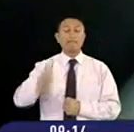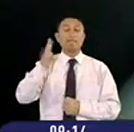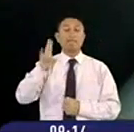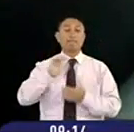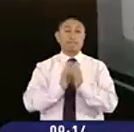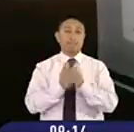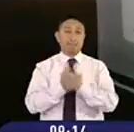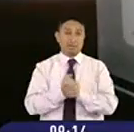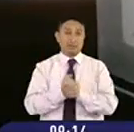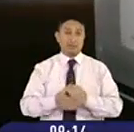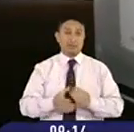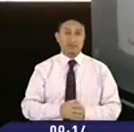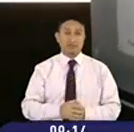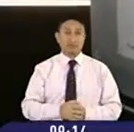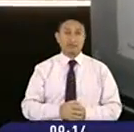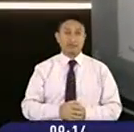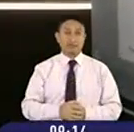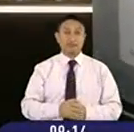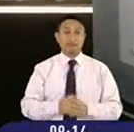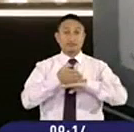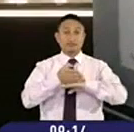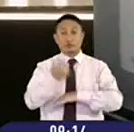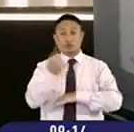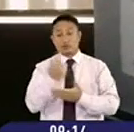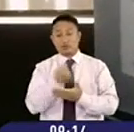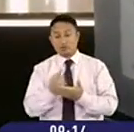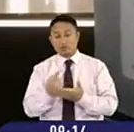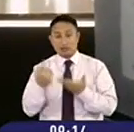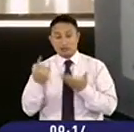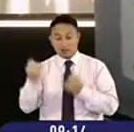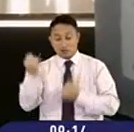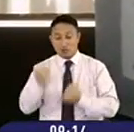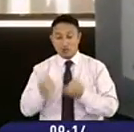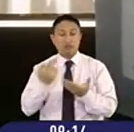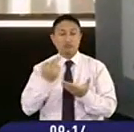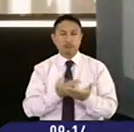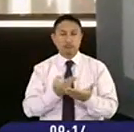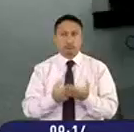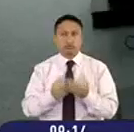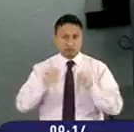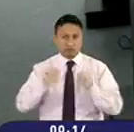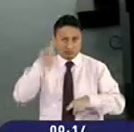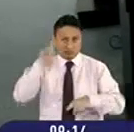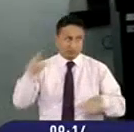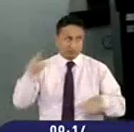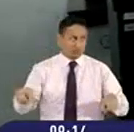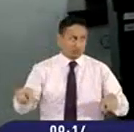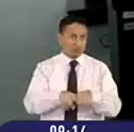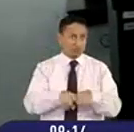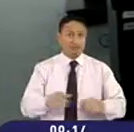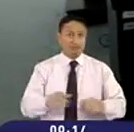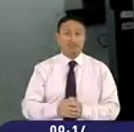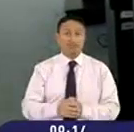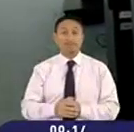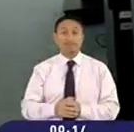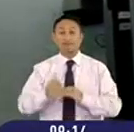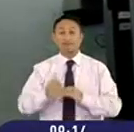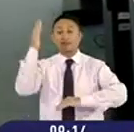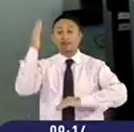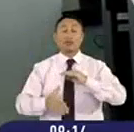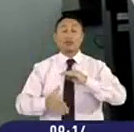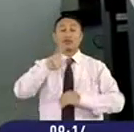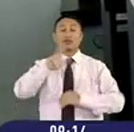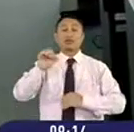noviembre. Una semana después, se realizaría la última para determinar consensos. El plazo máximo concluye el 30 de